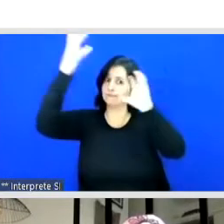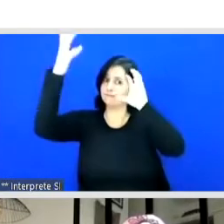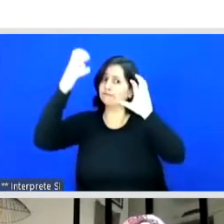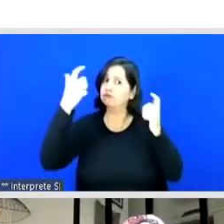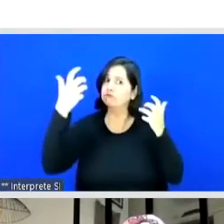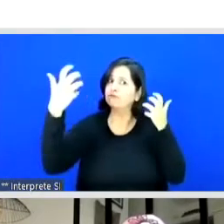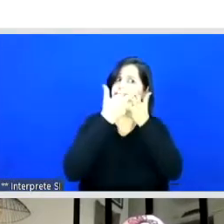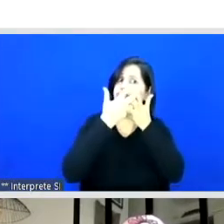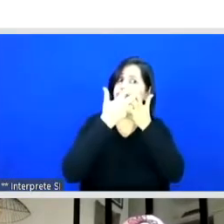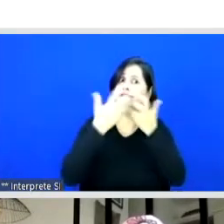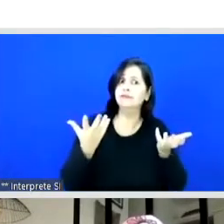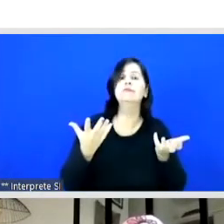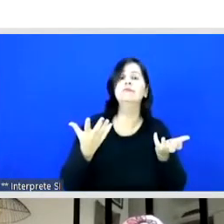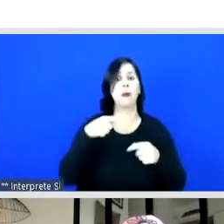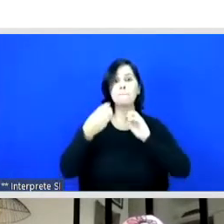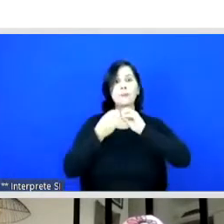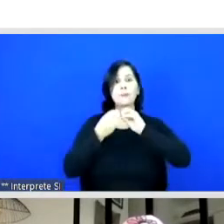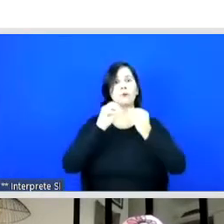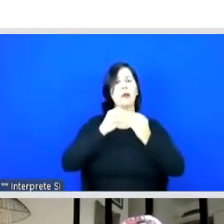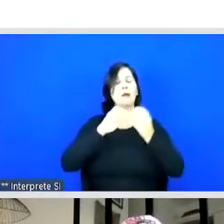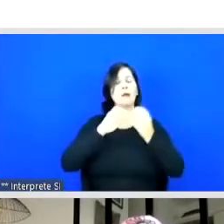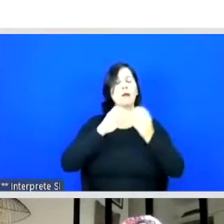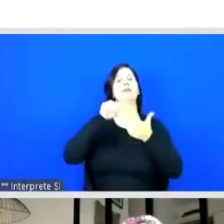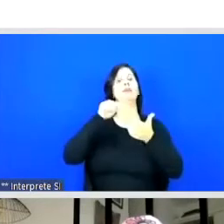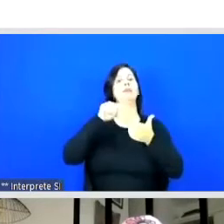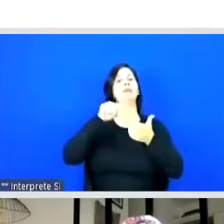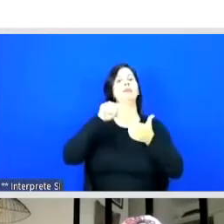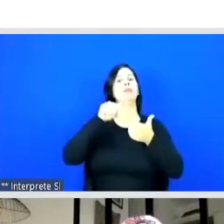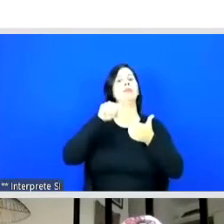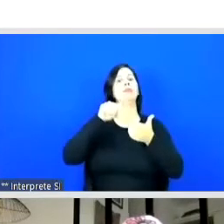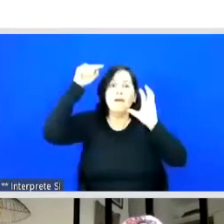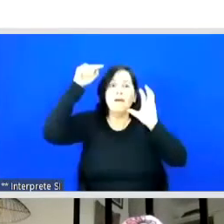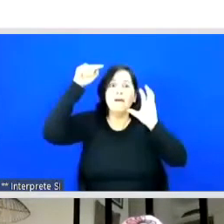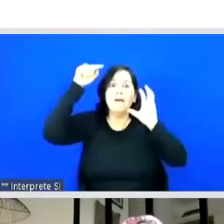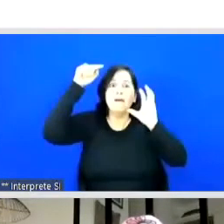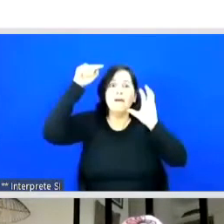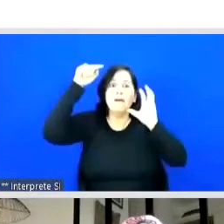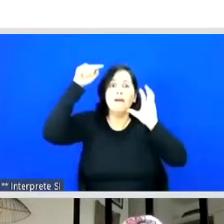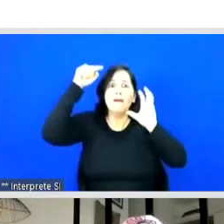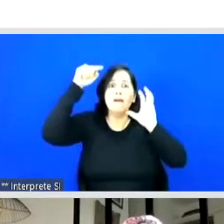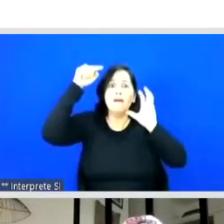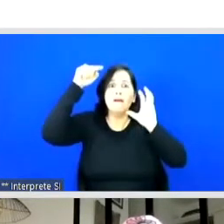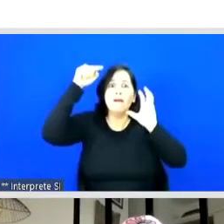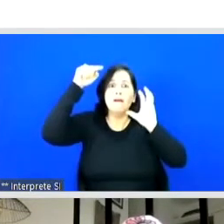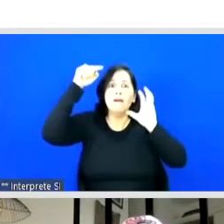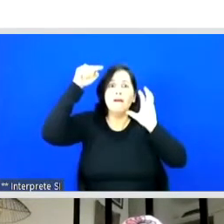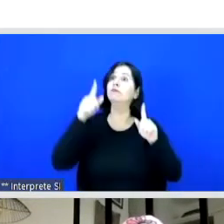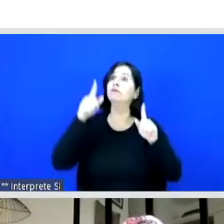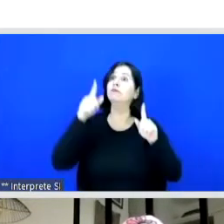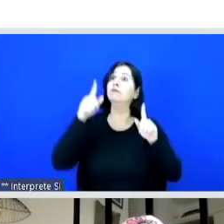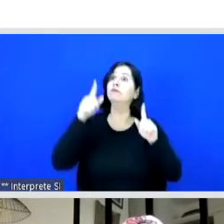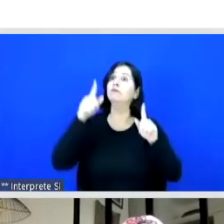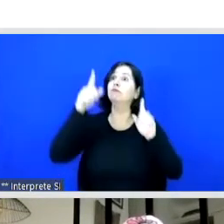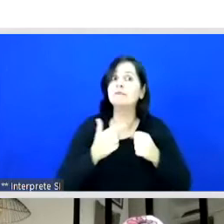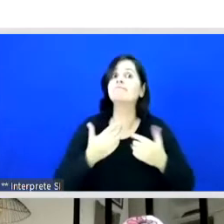puede hablar de la crisis climática sin hablar de la pandemia del COVID-19. No se puede. Es algo ilógico que a esta